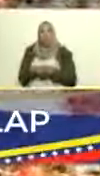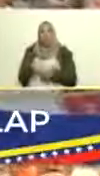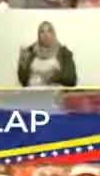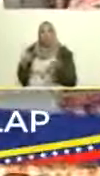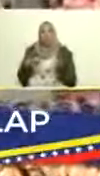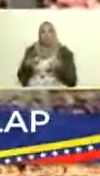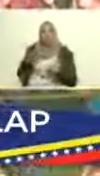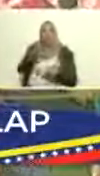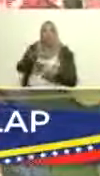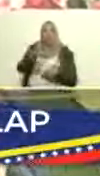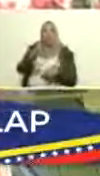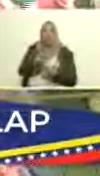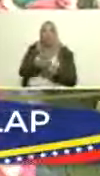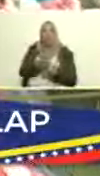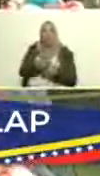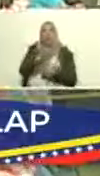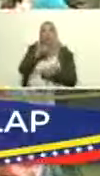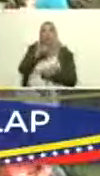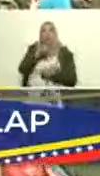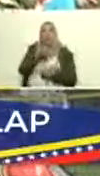Artillería!